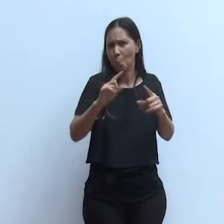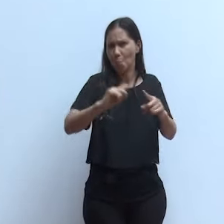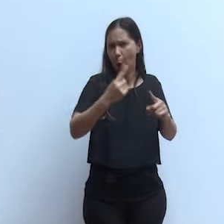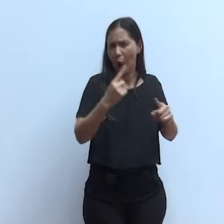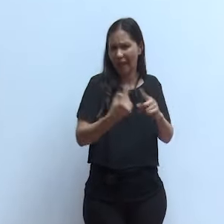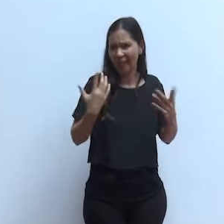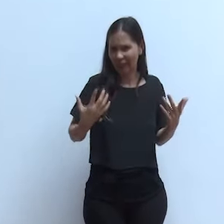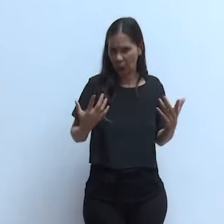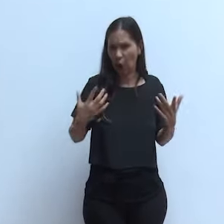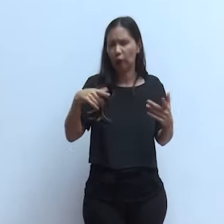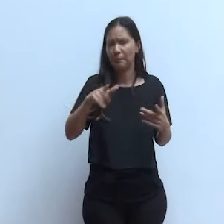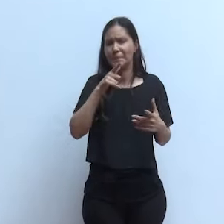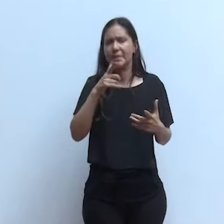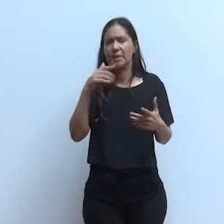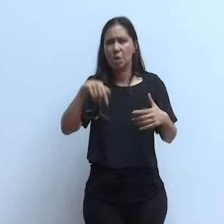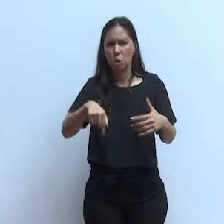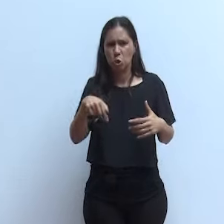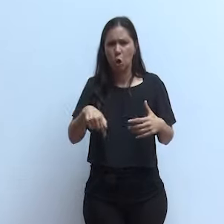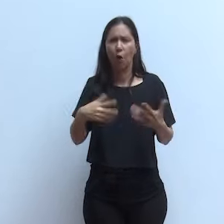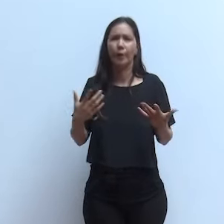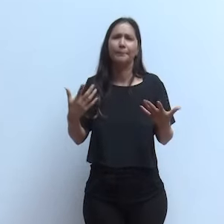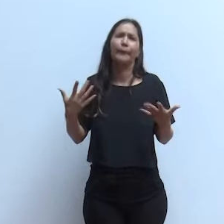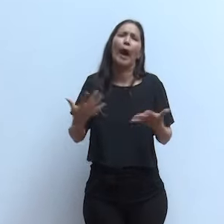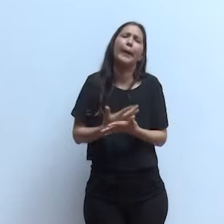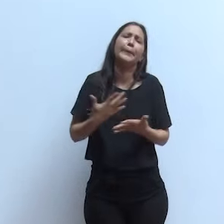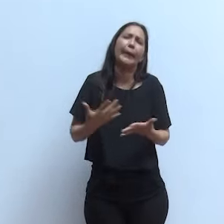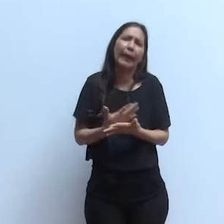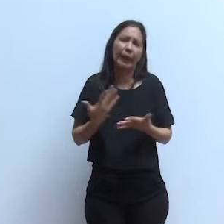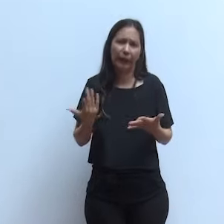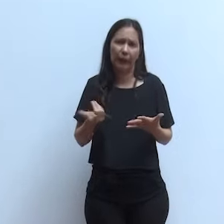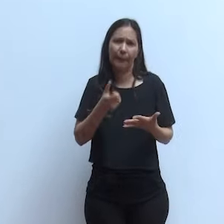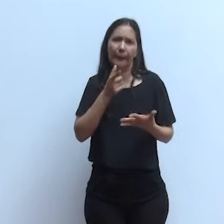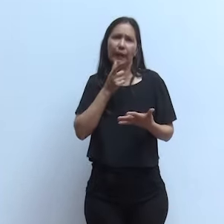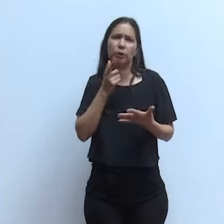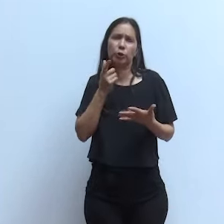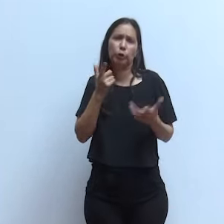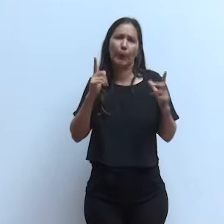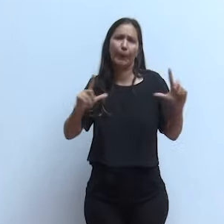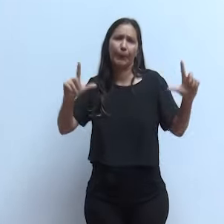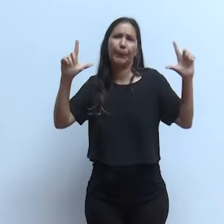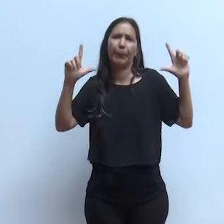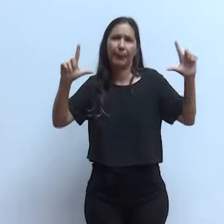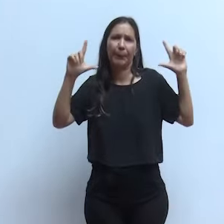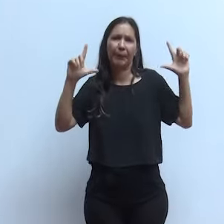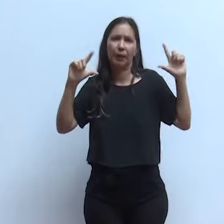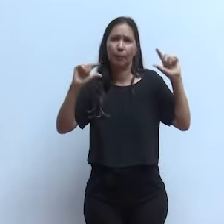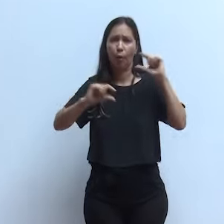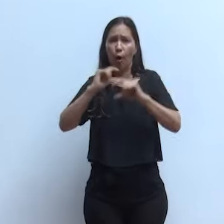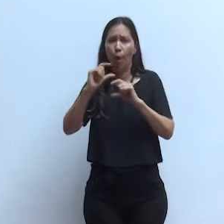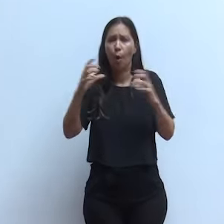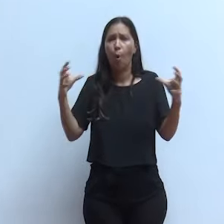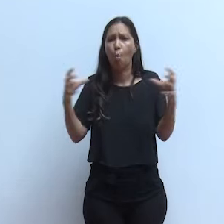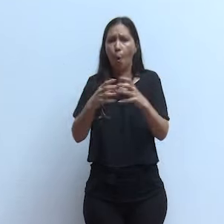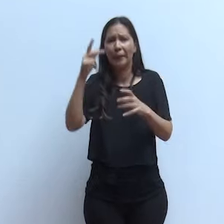autovar creyendo de que eso Lo ponía en el centro de la escena y lo fue dejando cada vez más aislado también